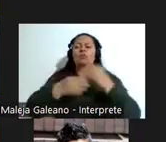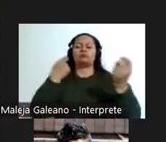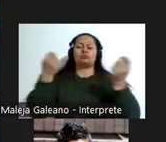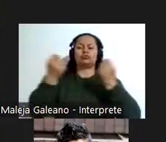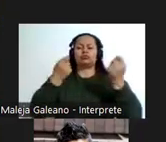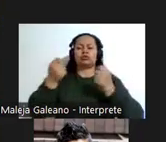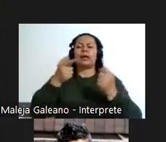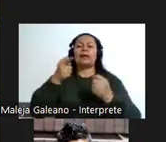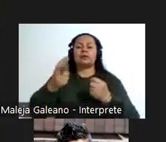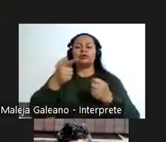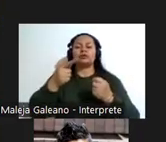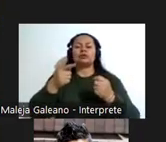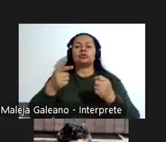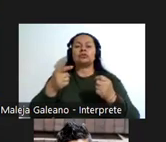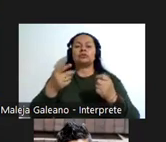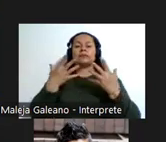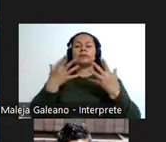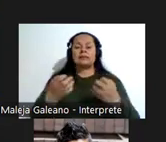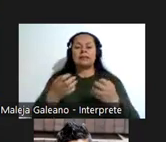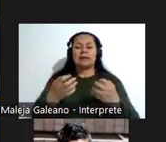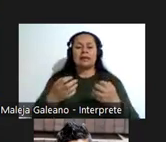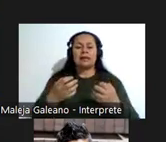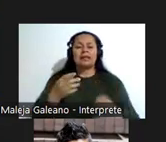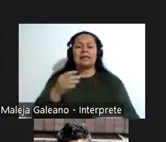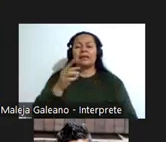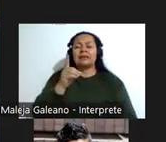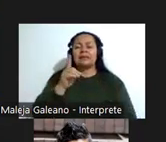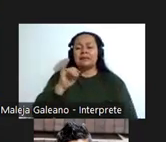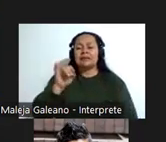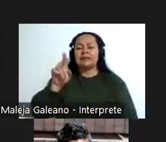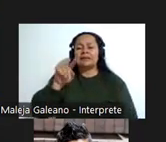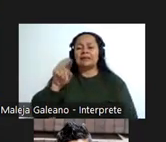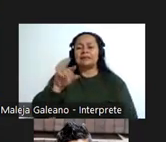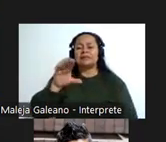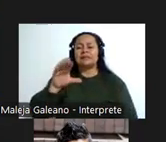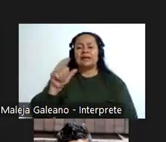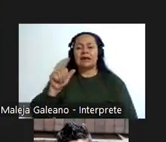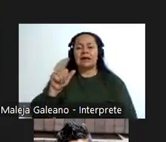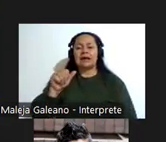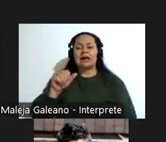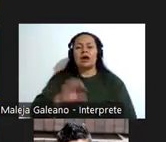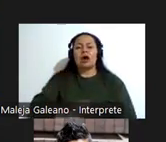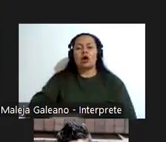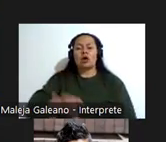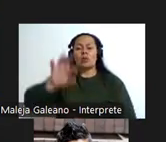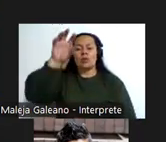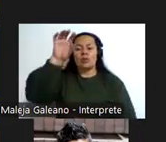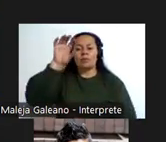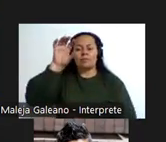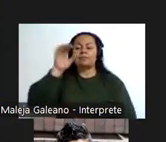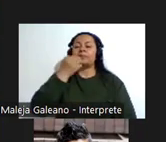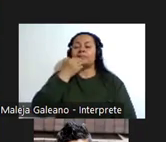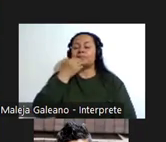Entonces, el goce de lo disca, o en mi caso, en la investigación de maestría, el goce del cáncer, por ejemplo,